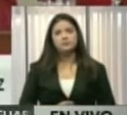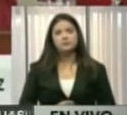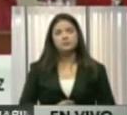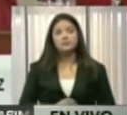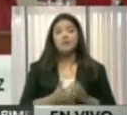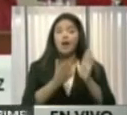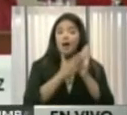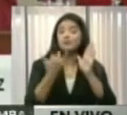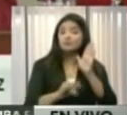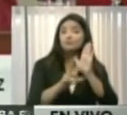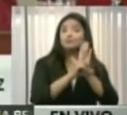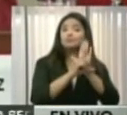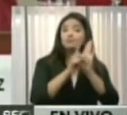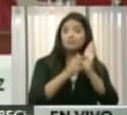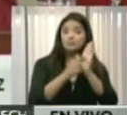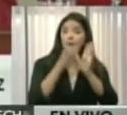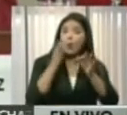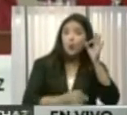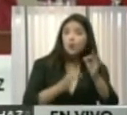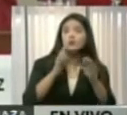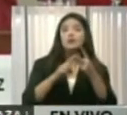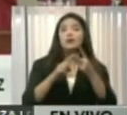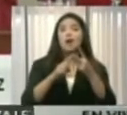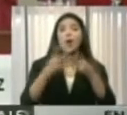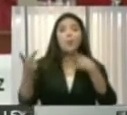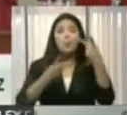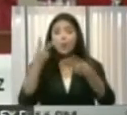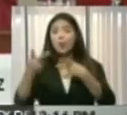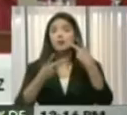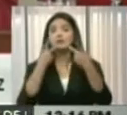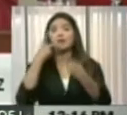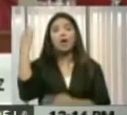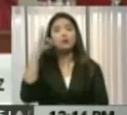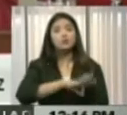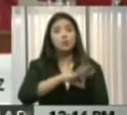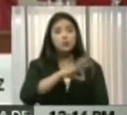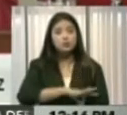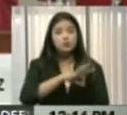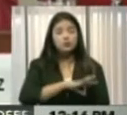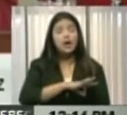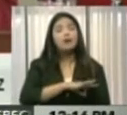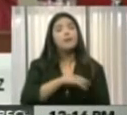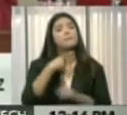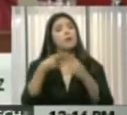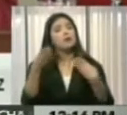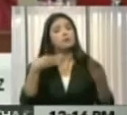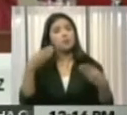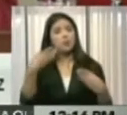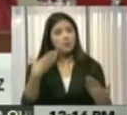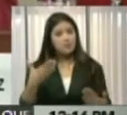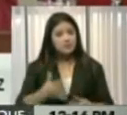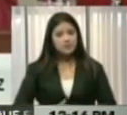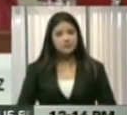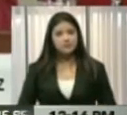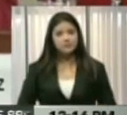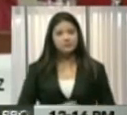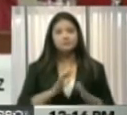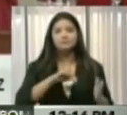jurídica, política, social, económica y diplomática.